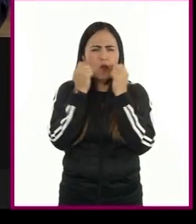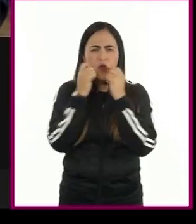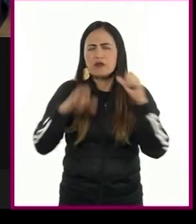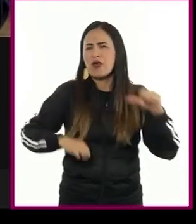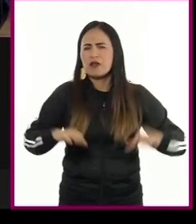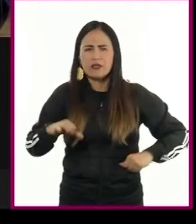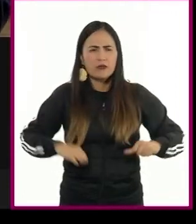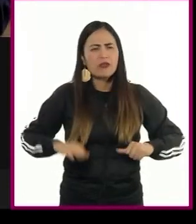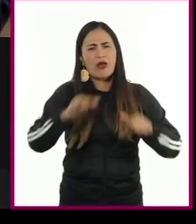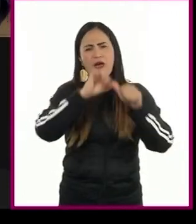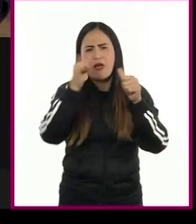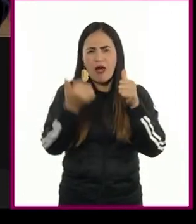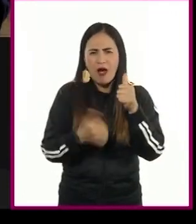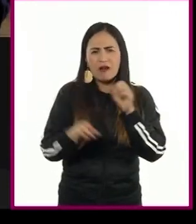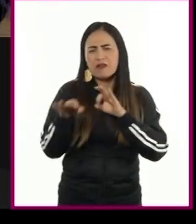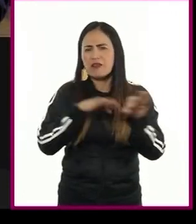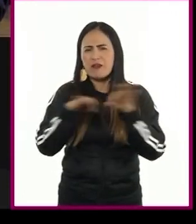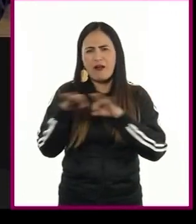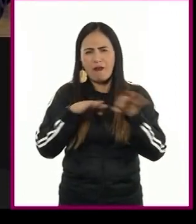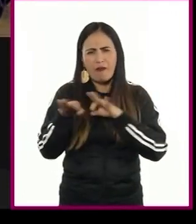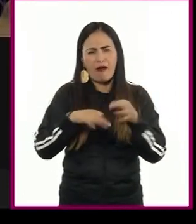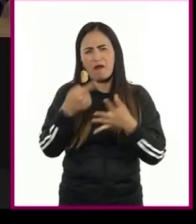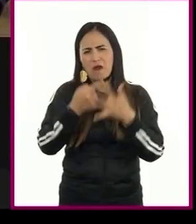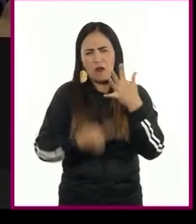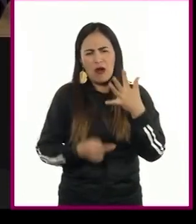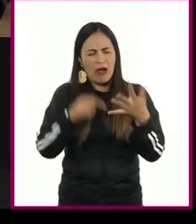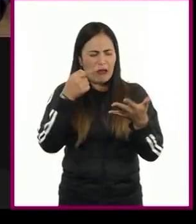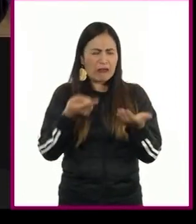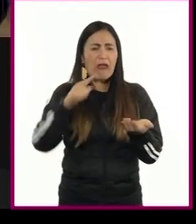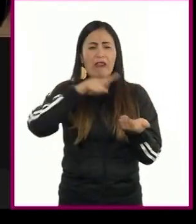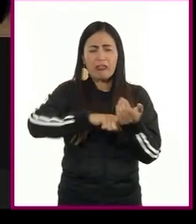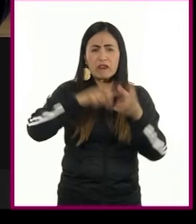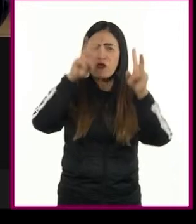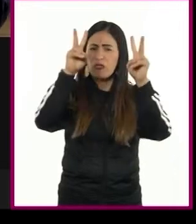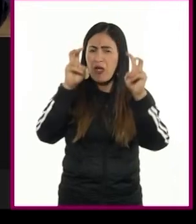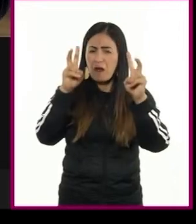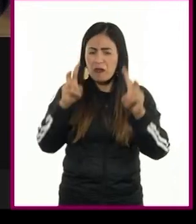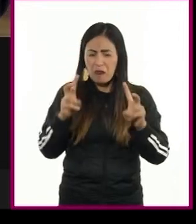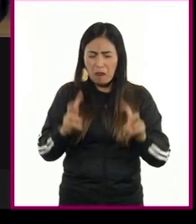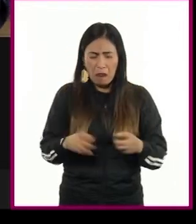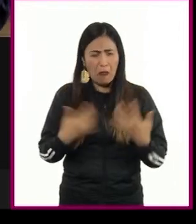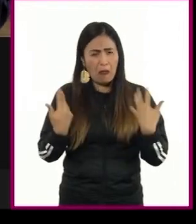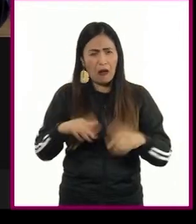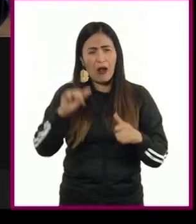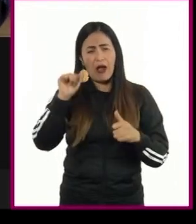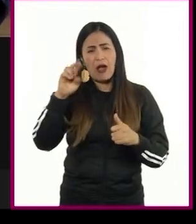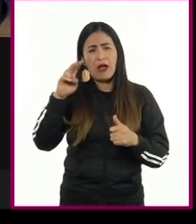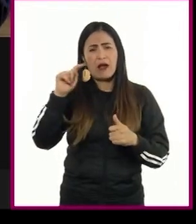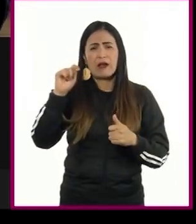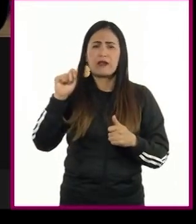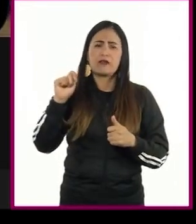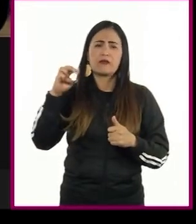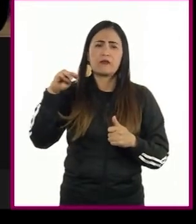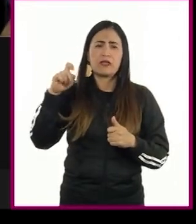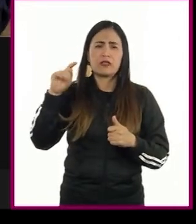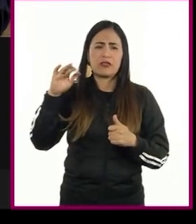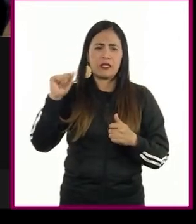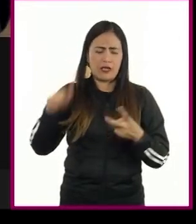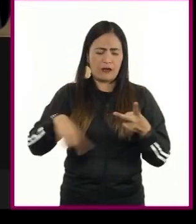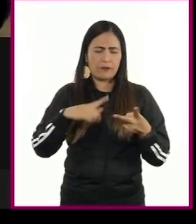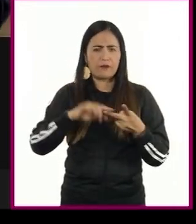oficio o profesión, por la diversidad de temas contenidos como aritmética, álgebra,